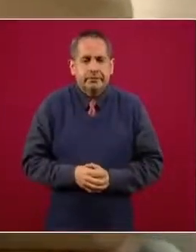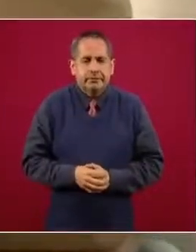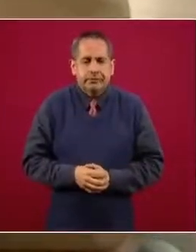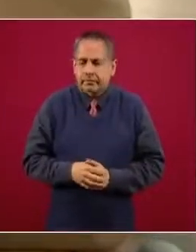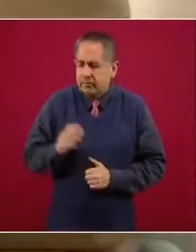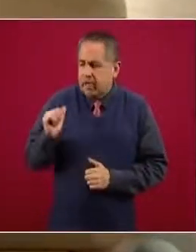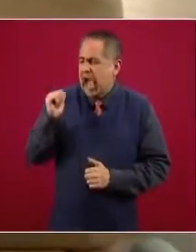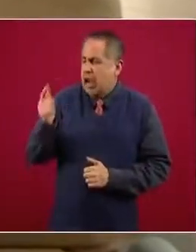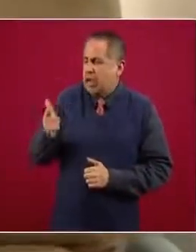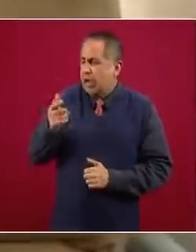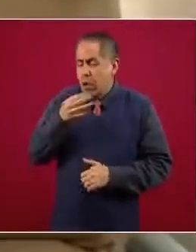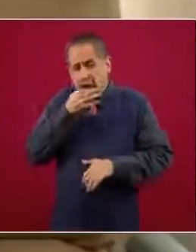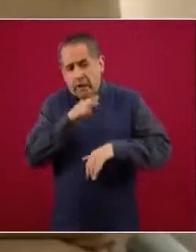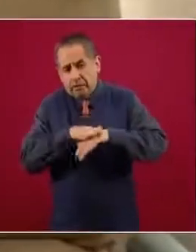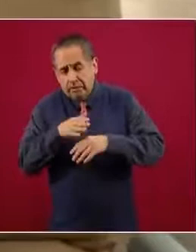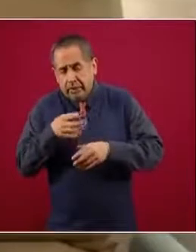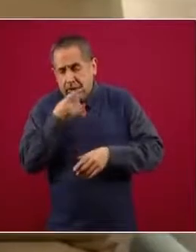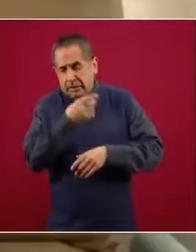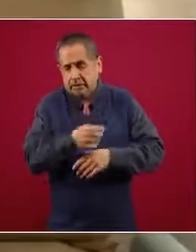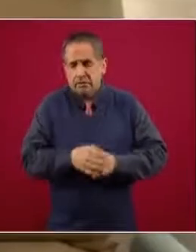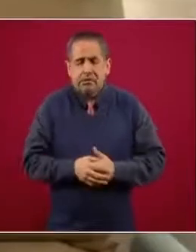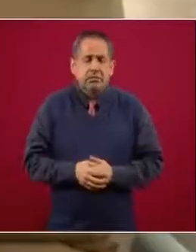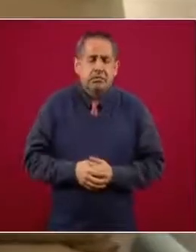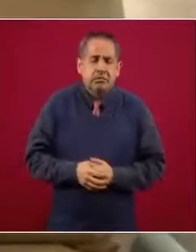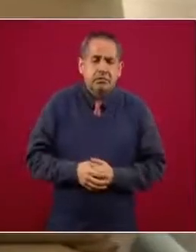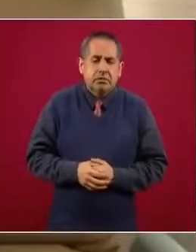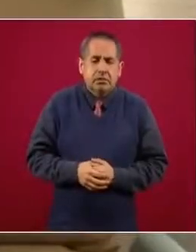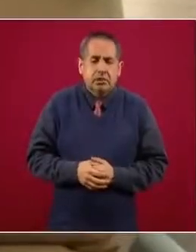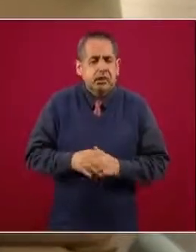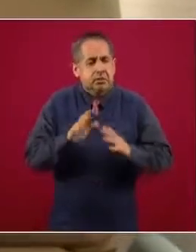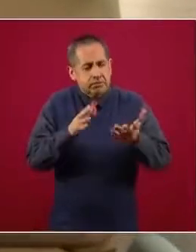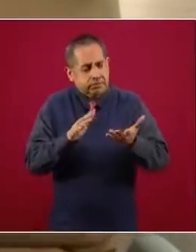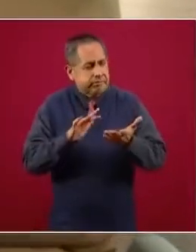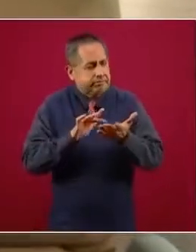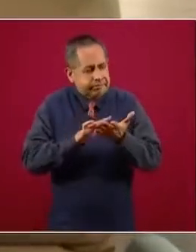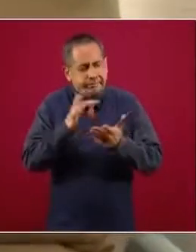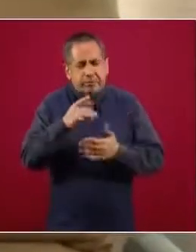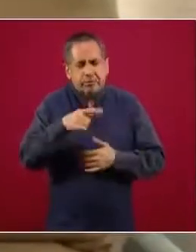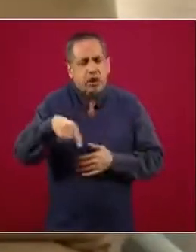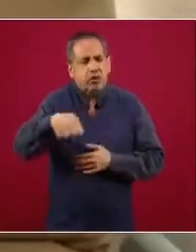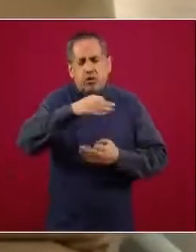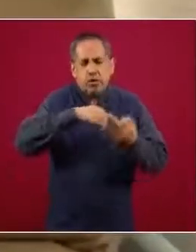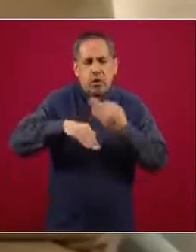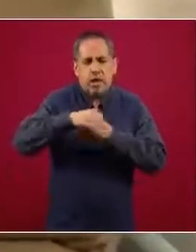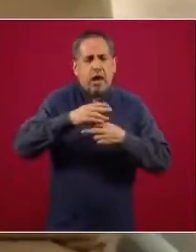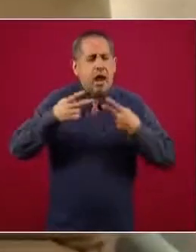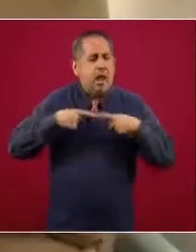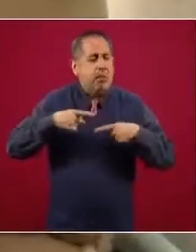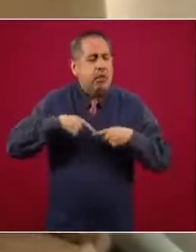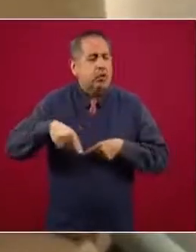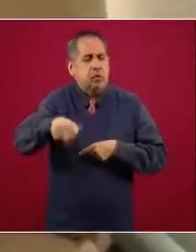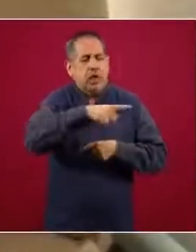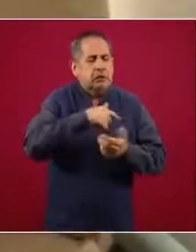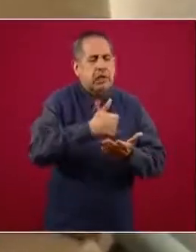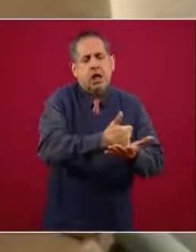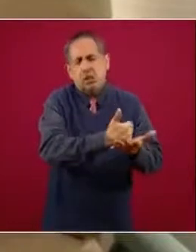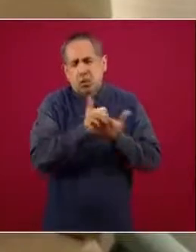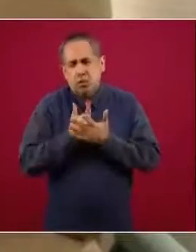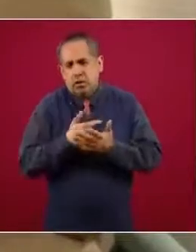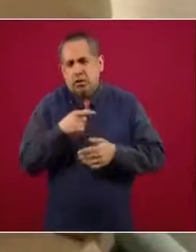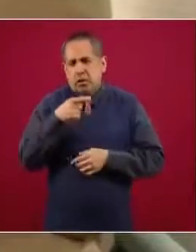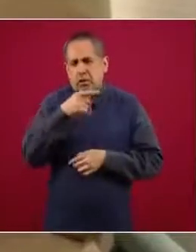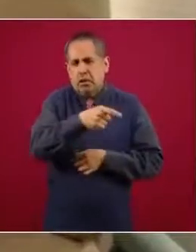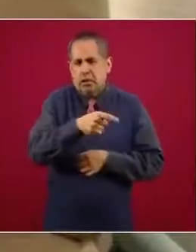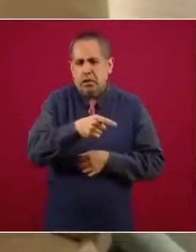¿Tiene algo más que agregar? Pues le doy gracias a todas las personas que nos han ayudado, a tal